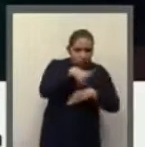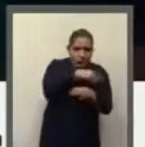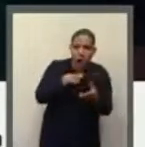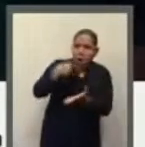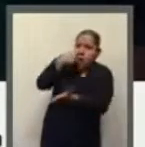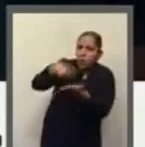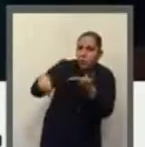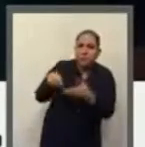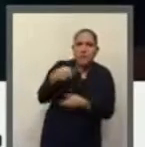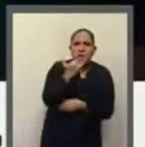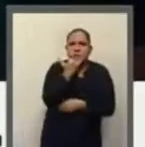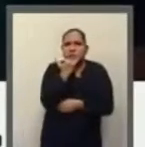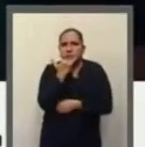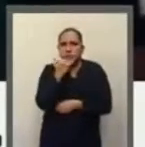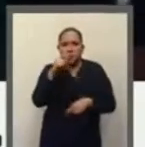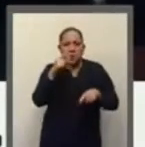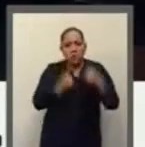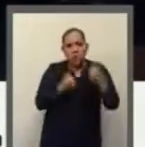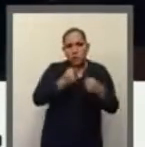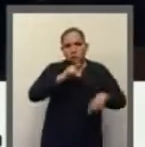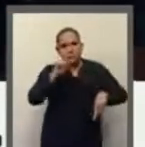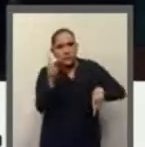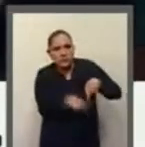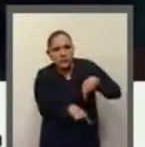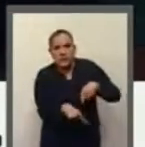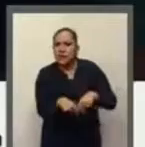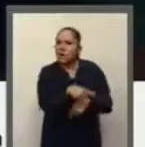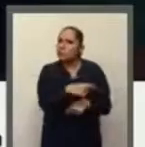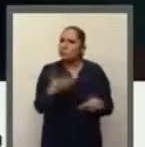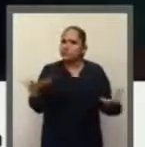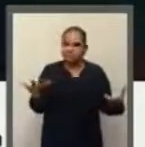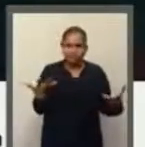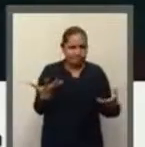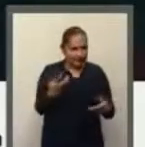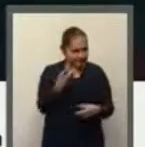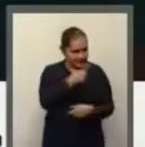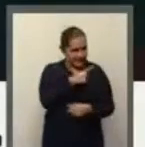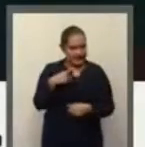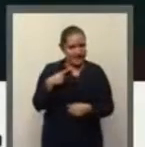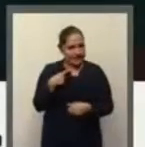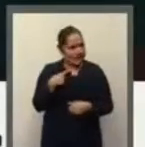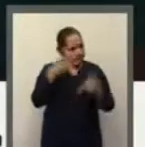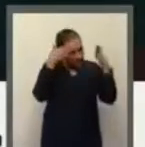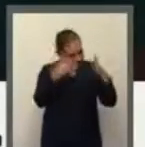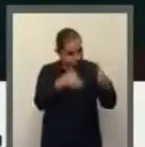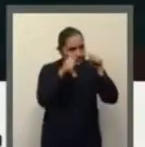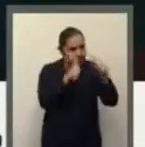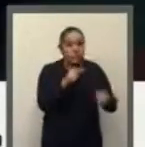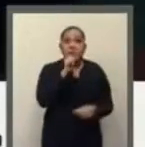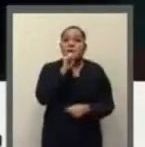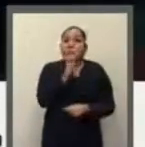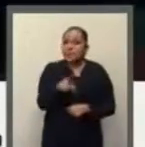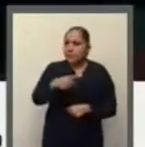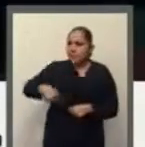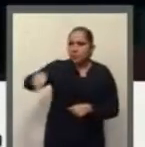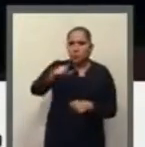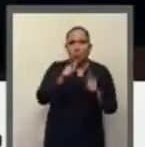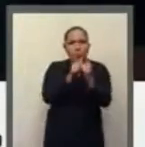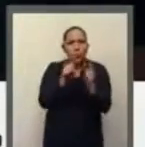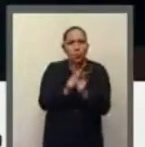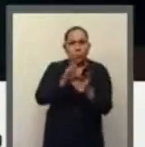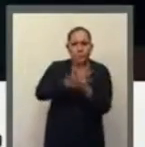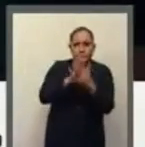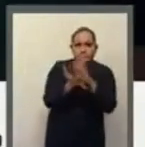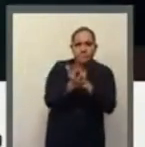es necesaria una regularización efectiva para evitar que grupos delictivos se aprovechen de esta situación y sigan haciendo uso